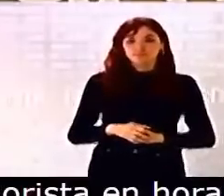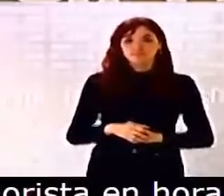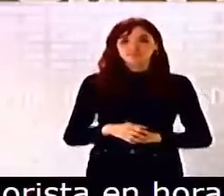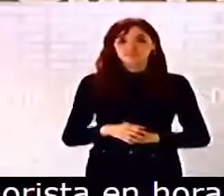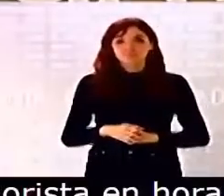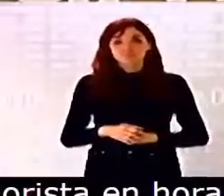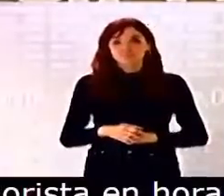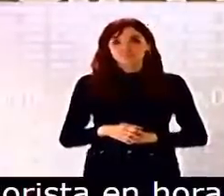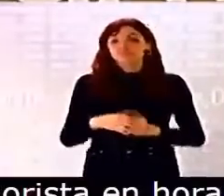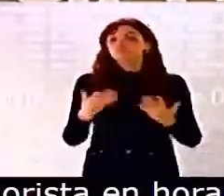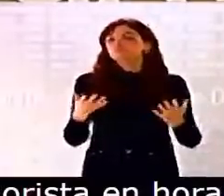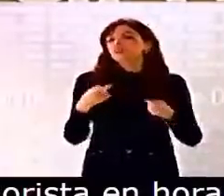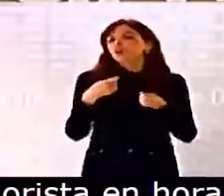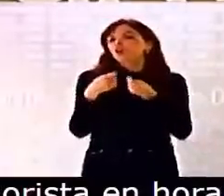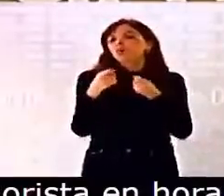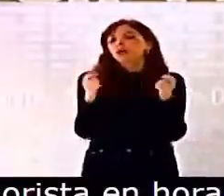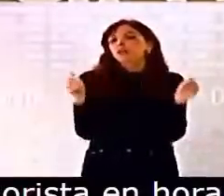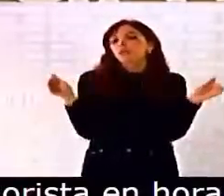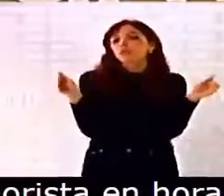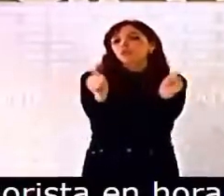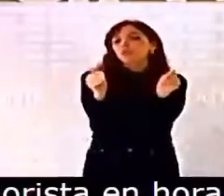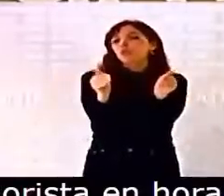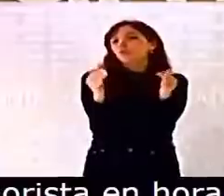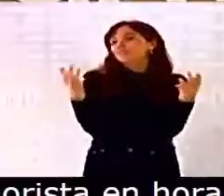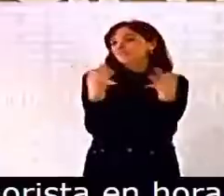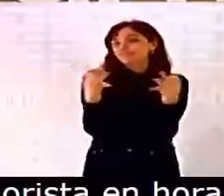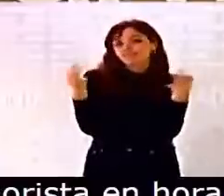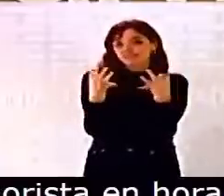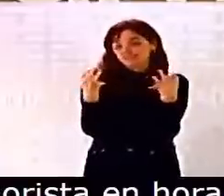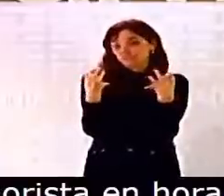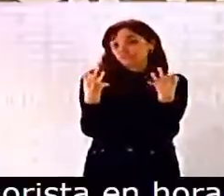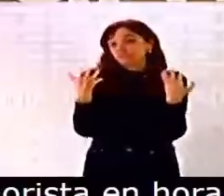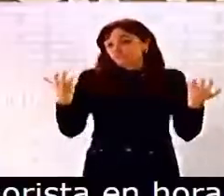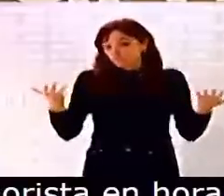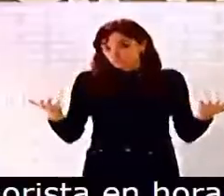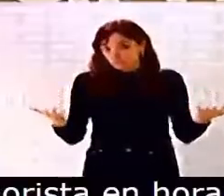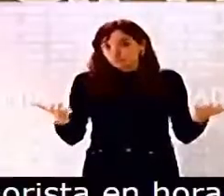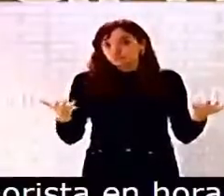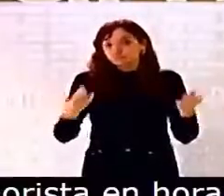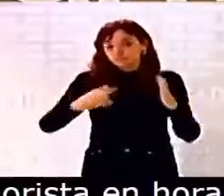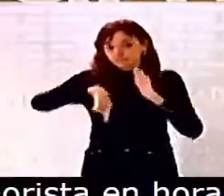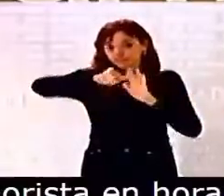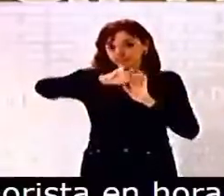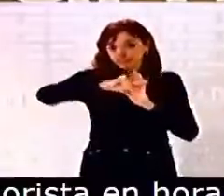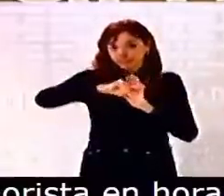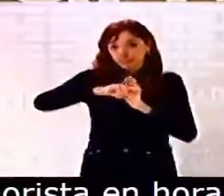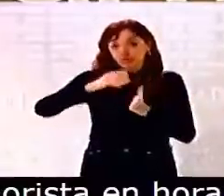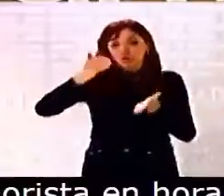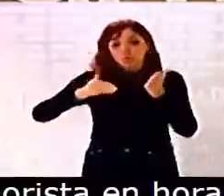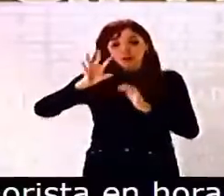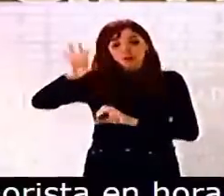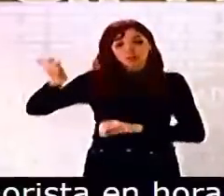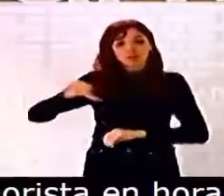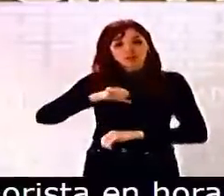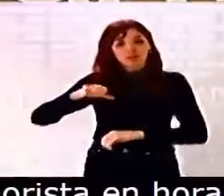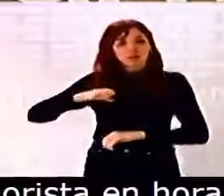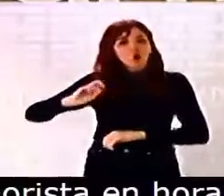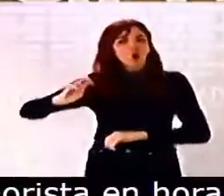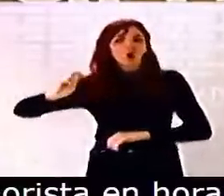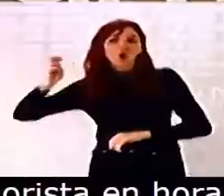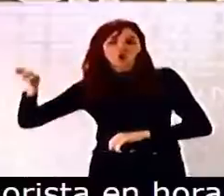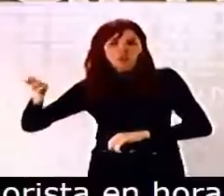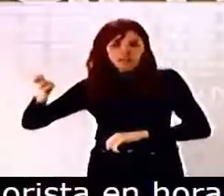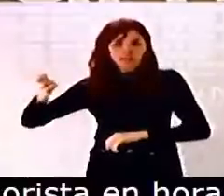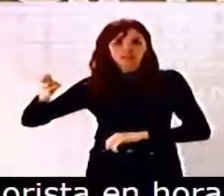entendiendo por comercio minorista y haciendo derecho comparado con otras comunidades autónomas